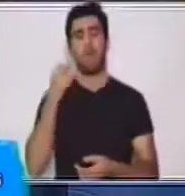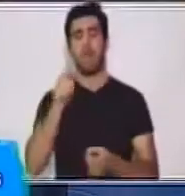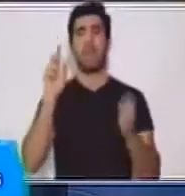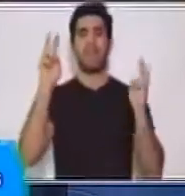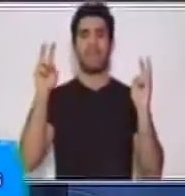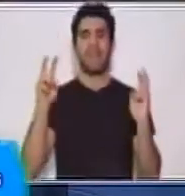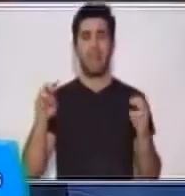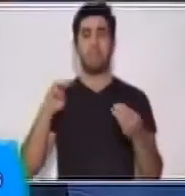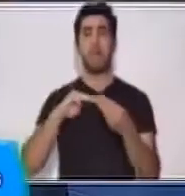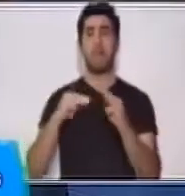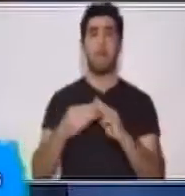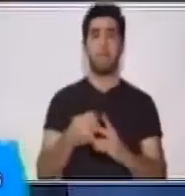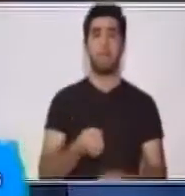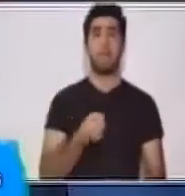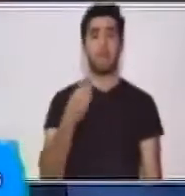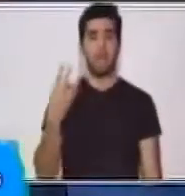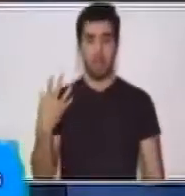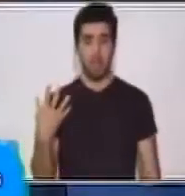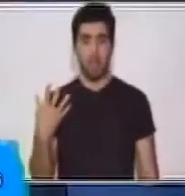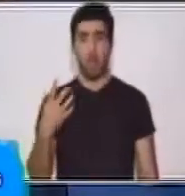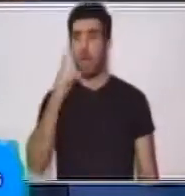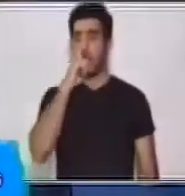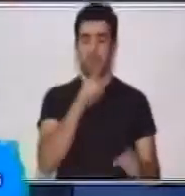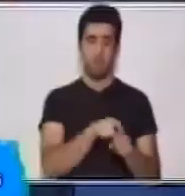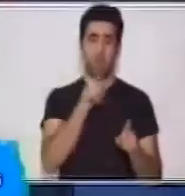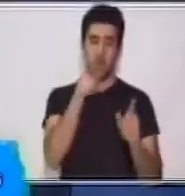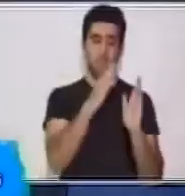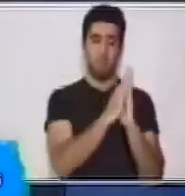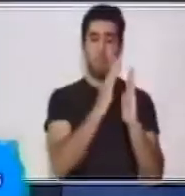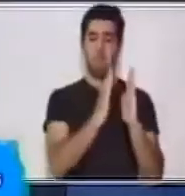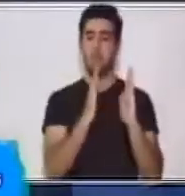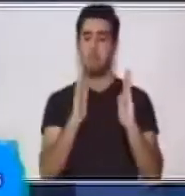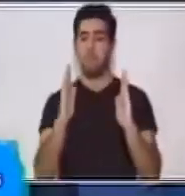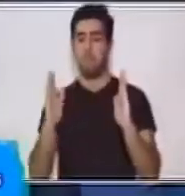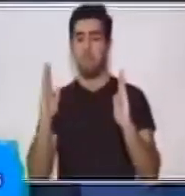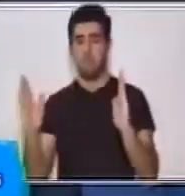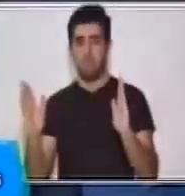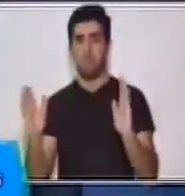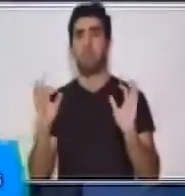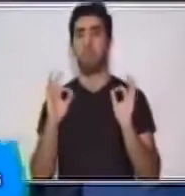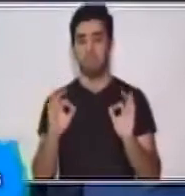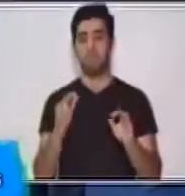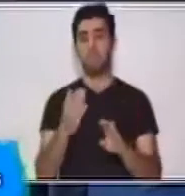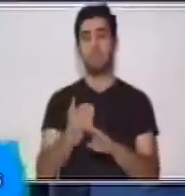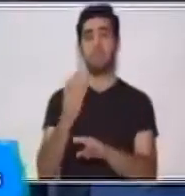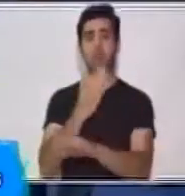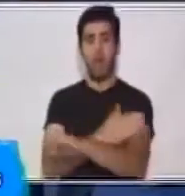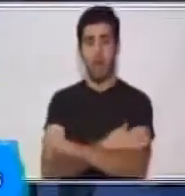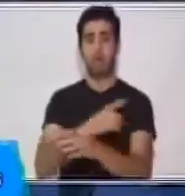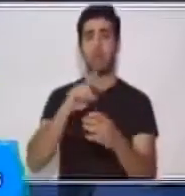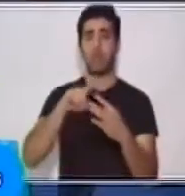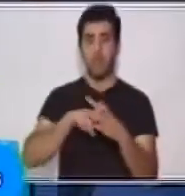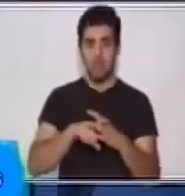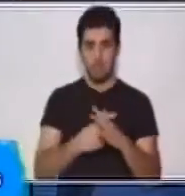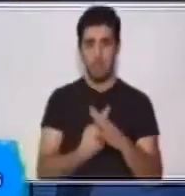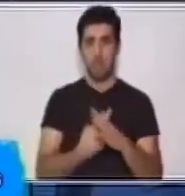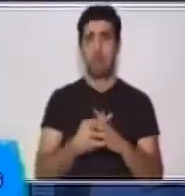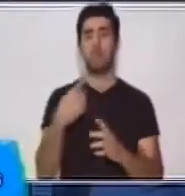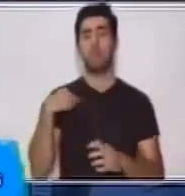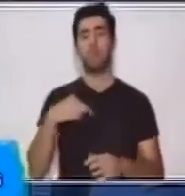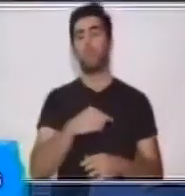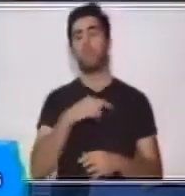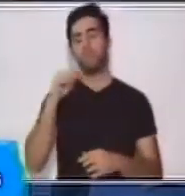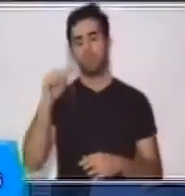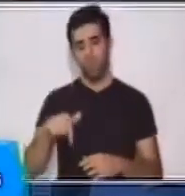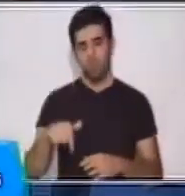entre otras habilidades como patrones también. Pero antes de empezar con nuestro tema, les vamos a recomendar que